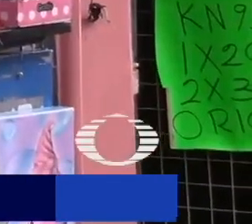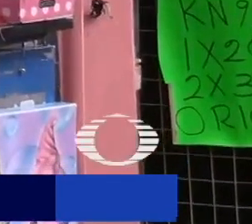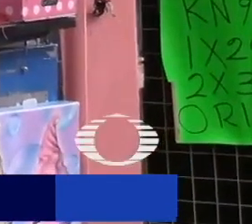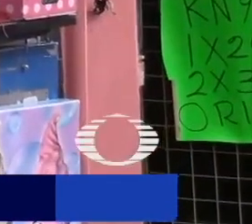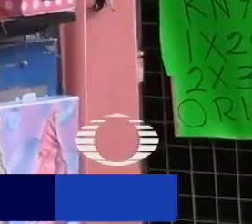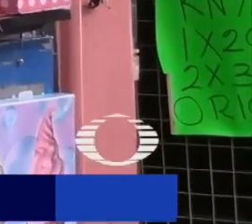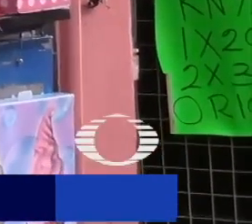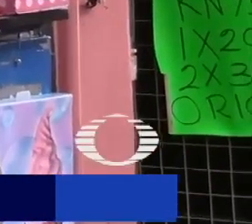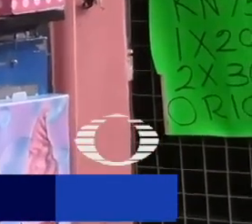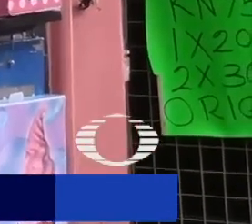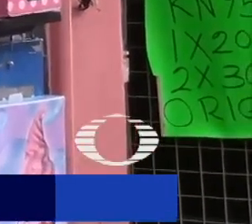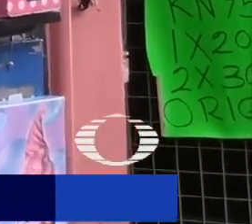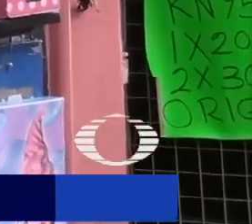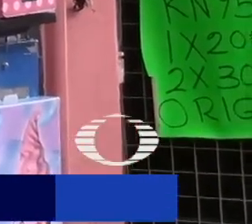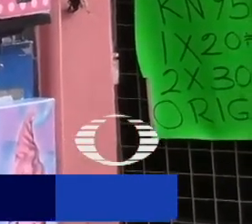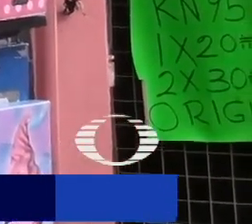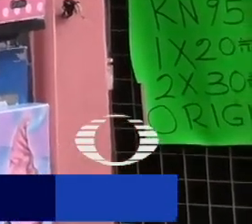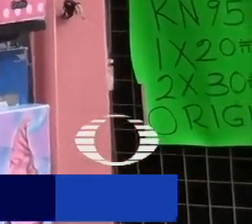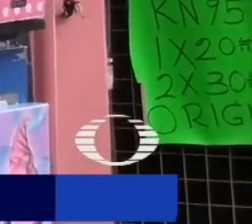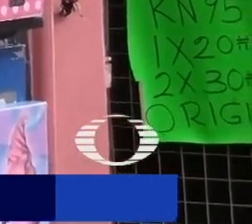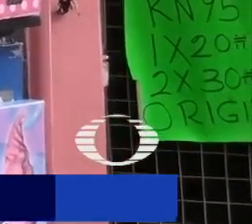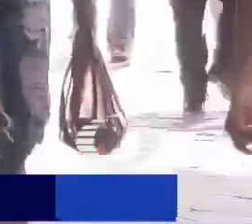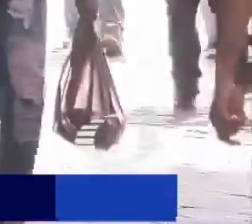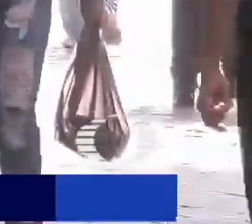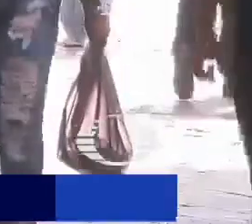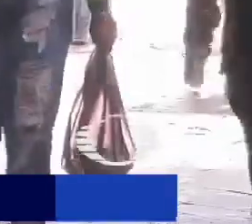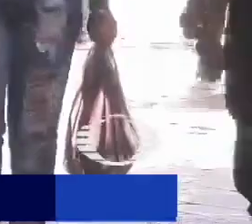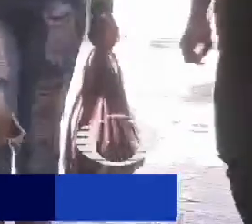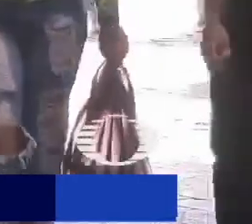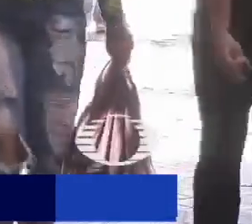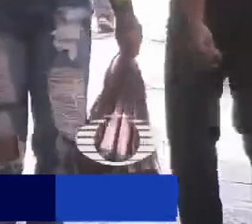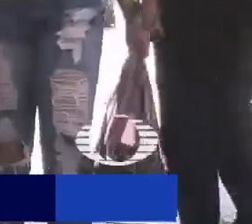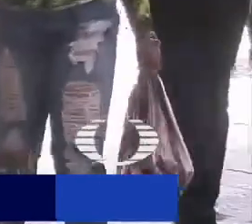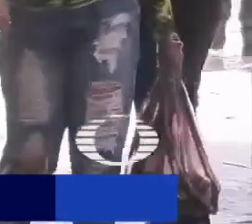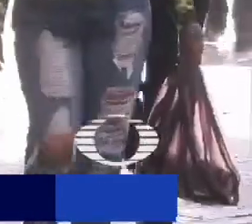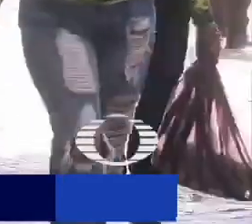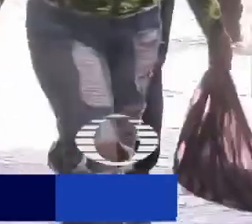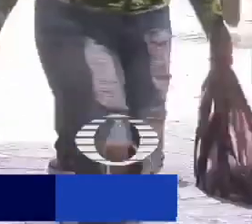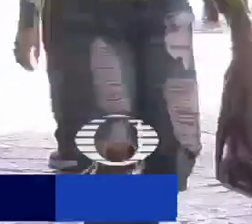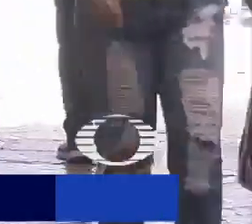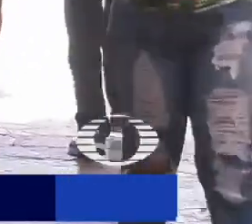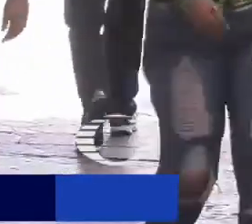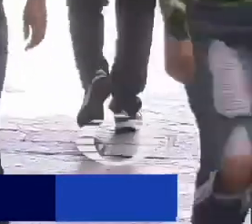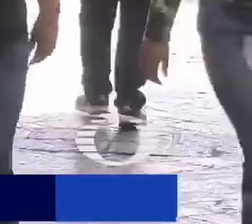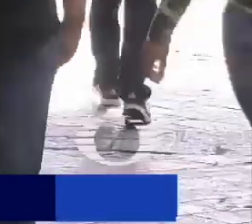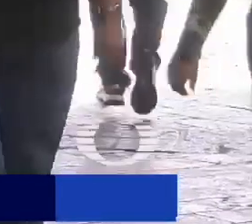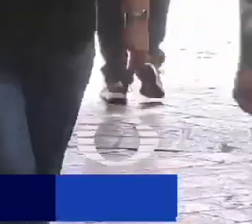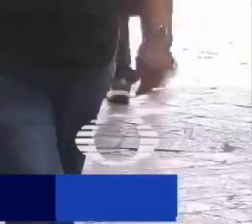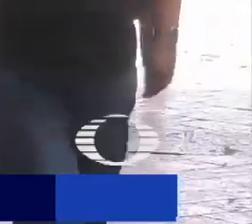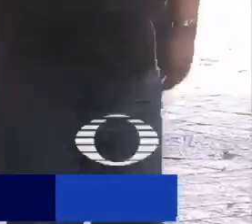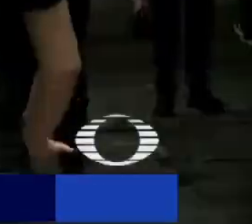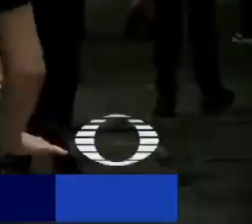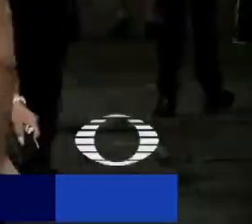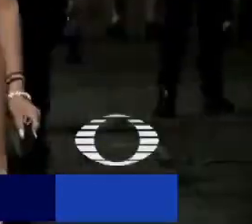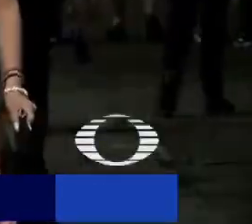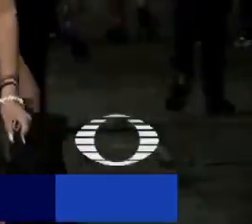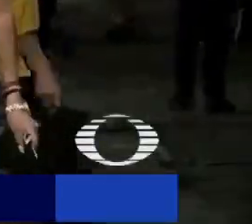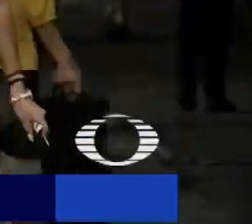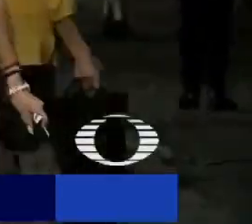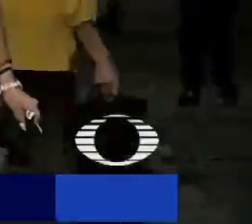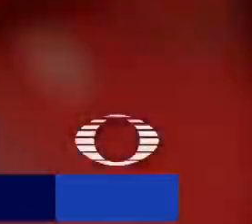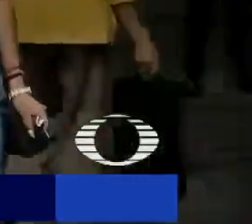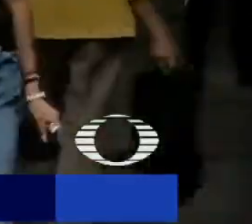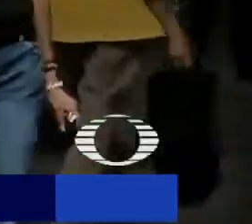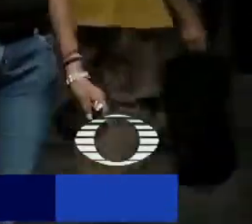secretario de salud dijo que la entidad no cuenta con un aviso epidemiológico por un incremento en las variantes del coronavirus